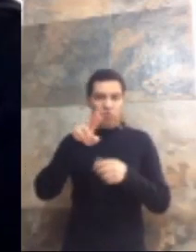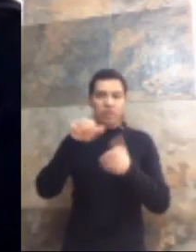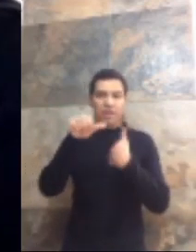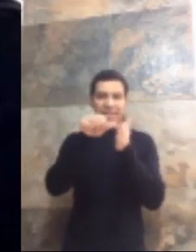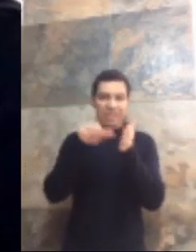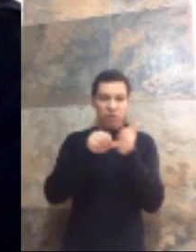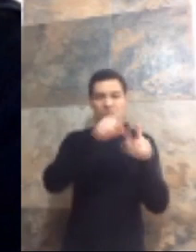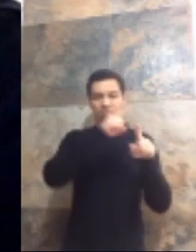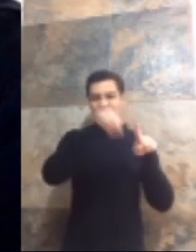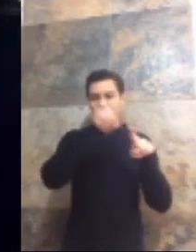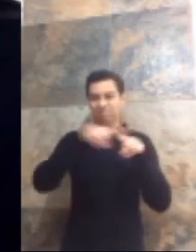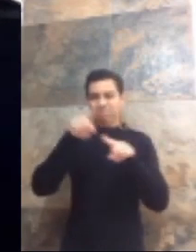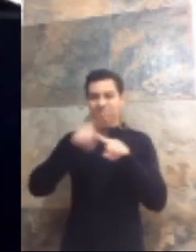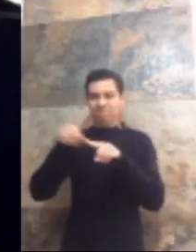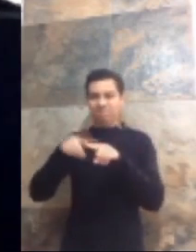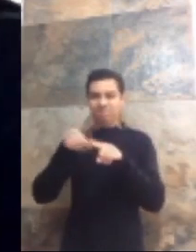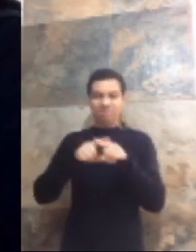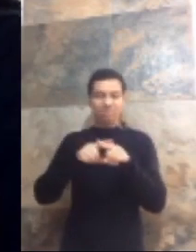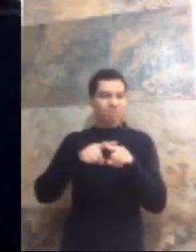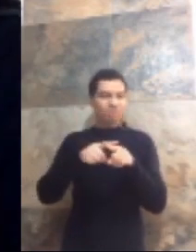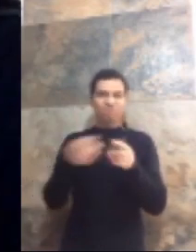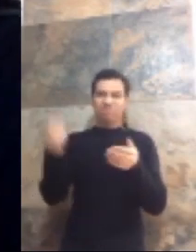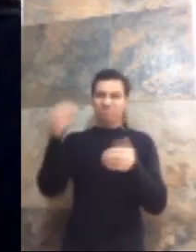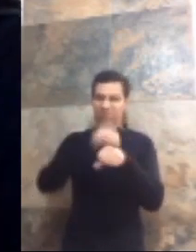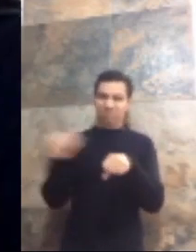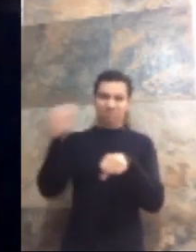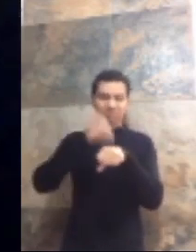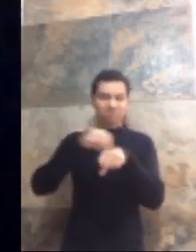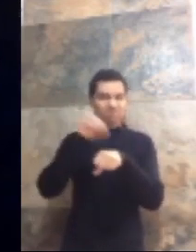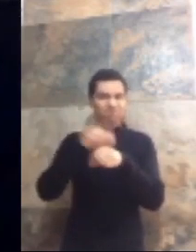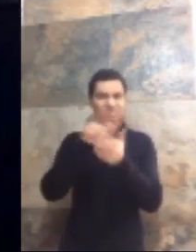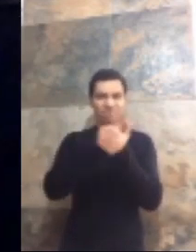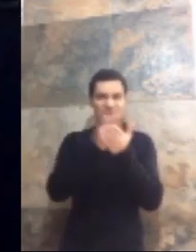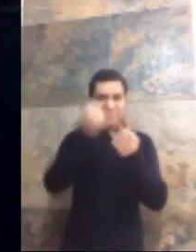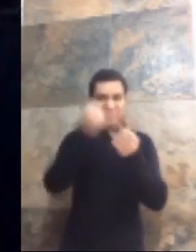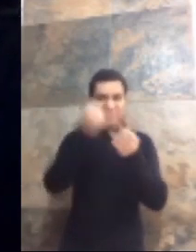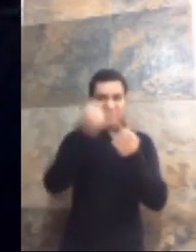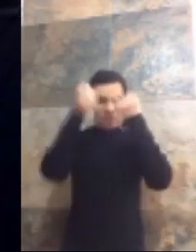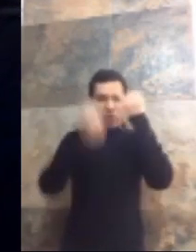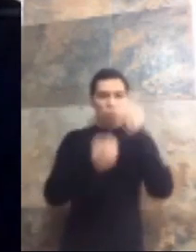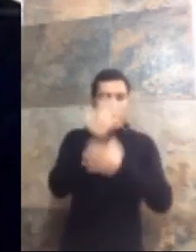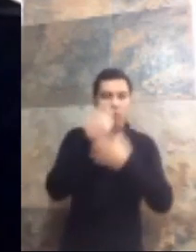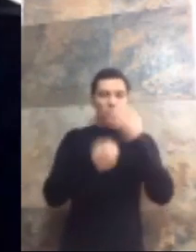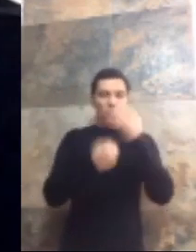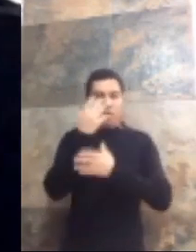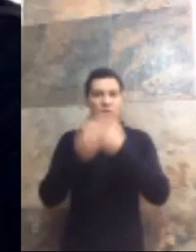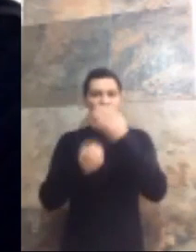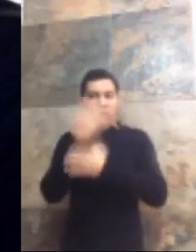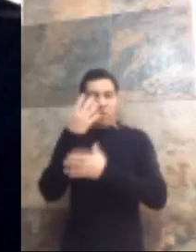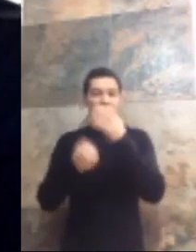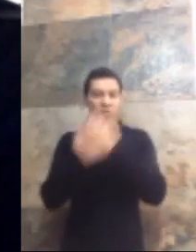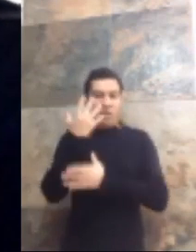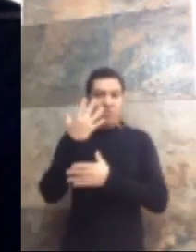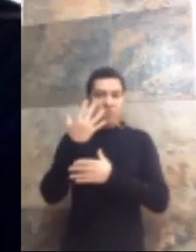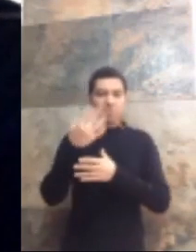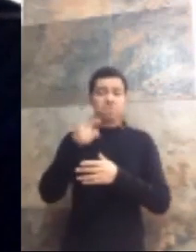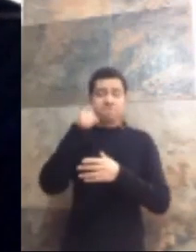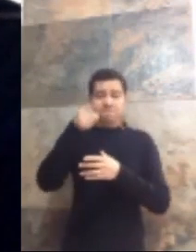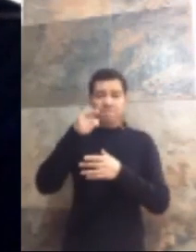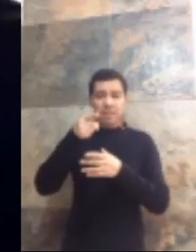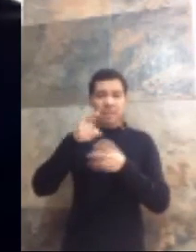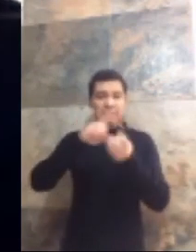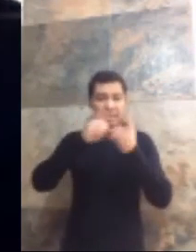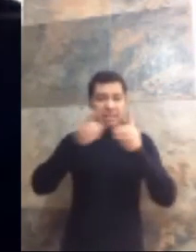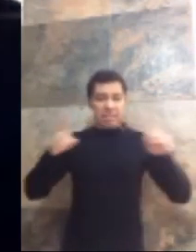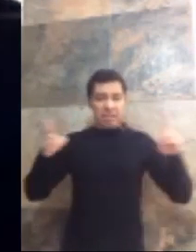más de 2,000 citas a sus trabajos y que también ha tenido una presencia muy importante en el desarrollo de la psicología